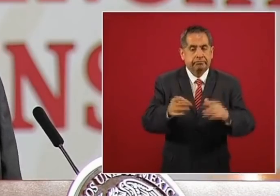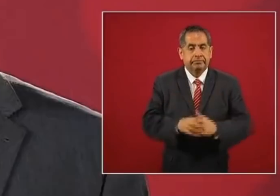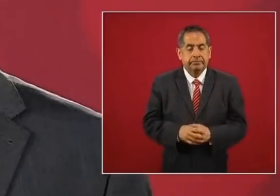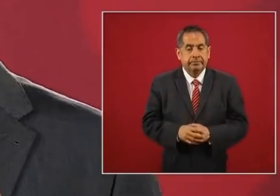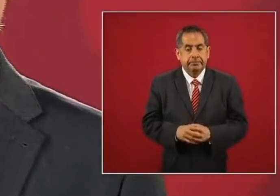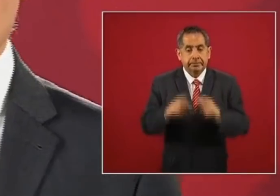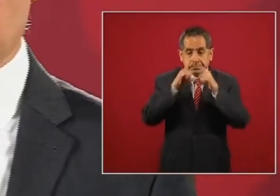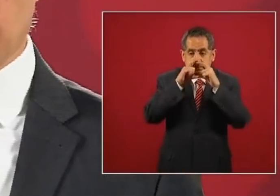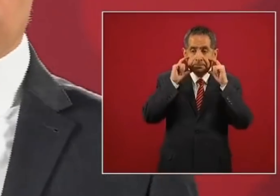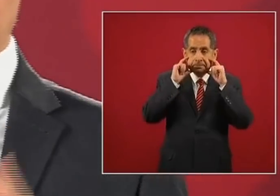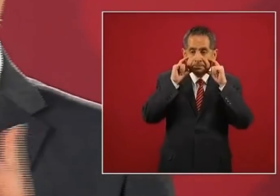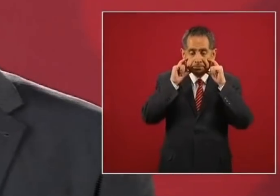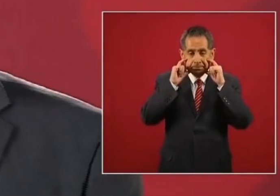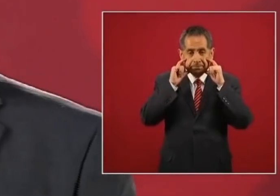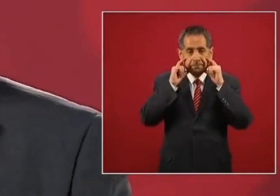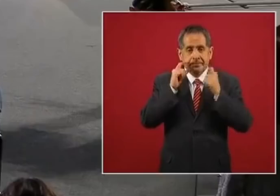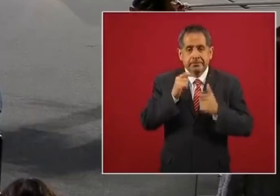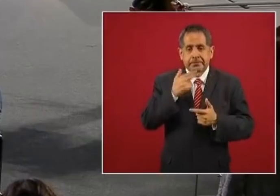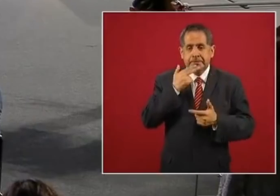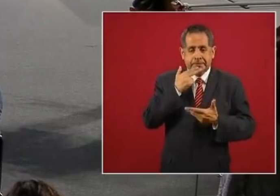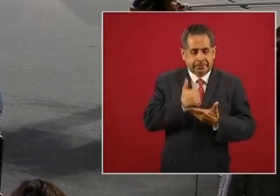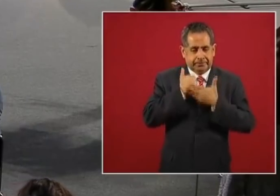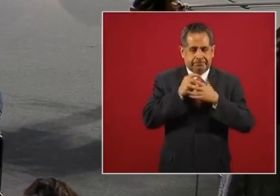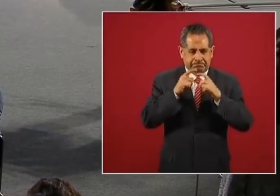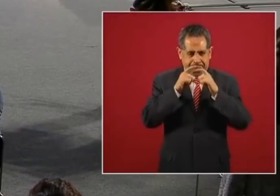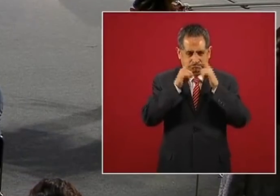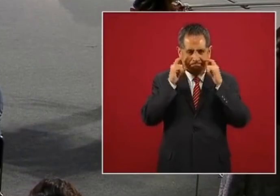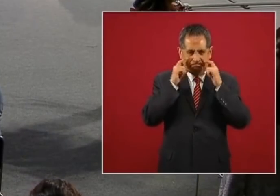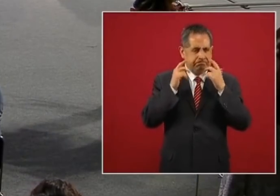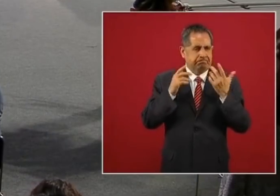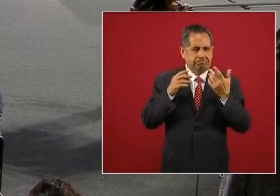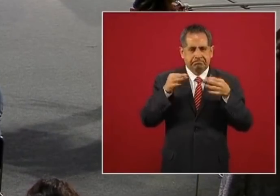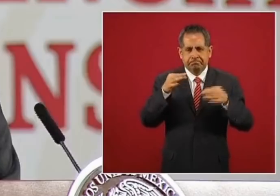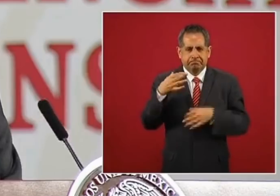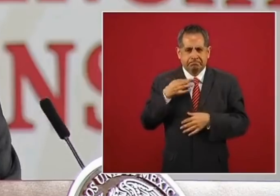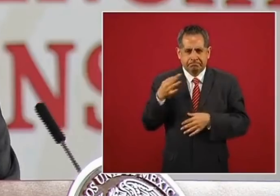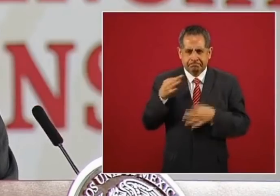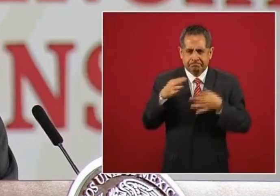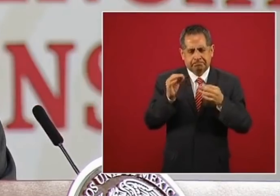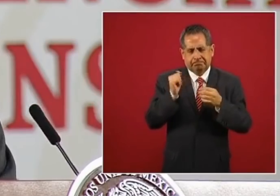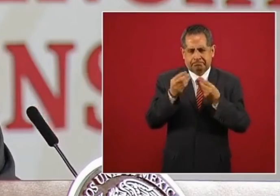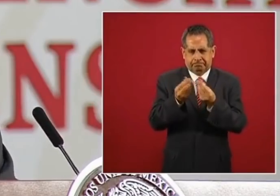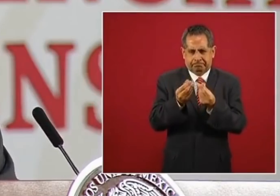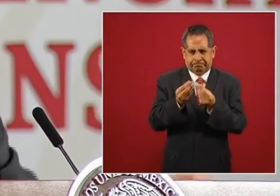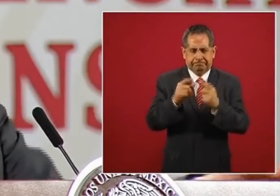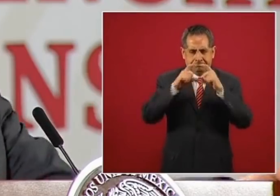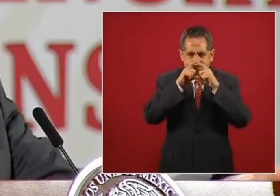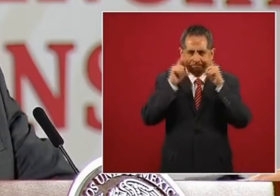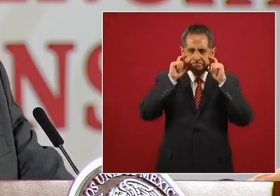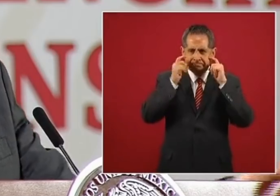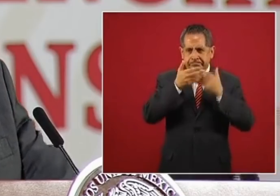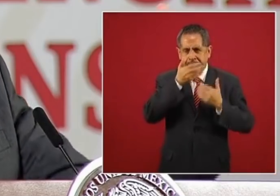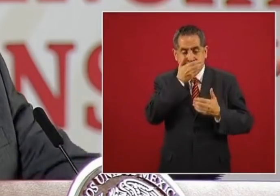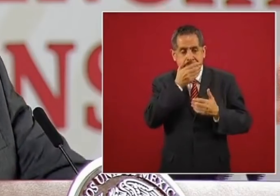El cubrebocas es un dispositivo mecánico, es un fragmento de tela o cualquier otro material textil que